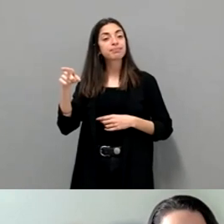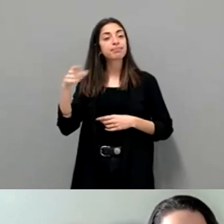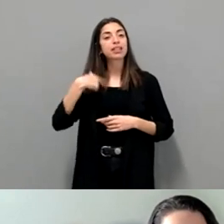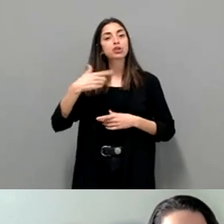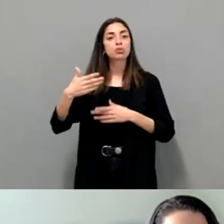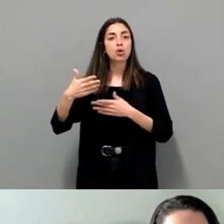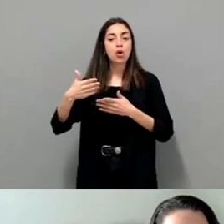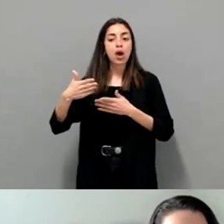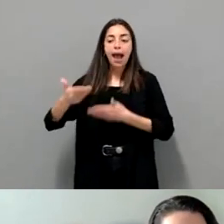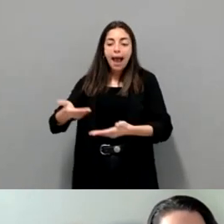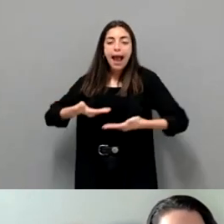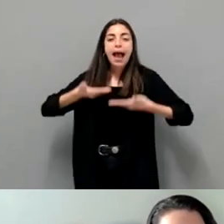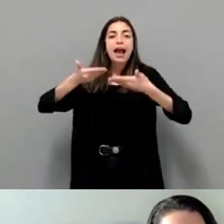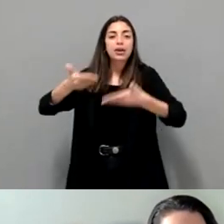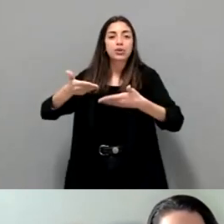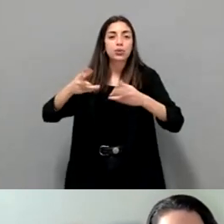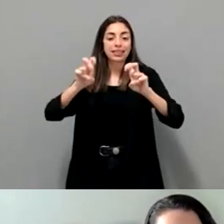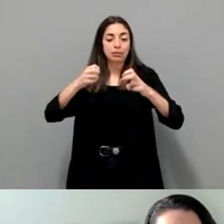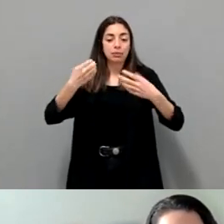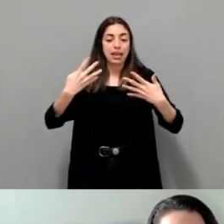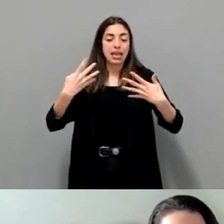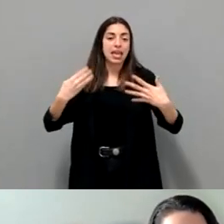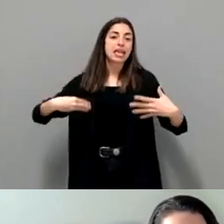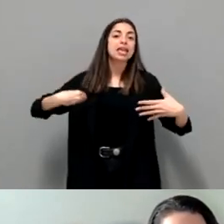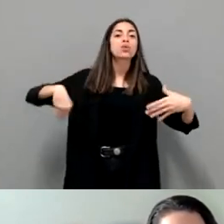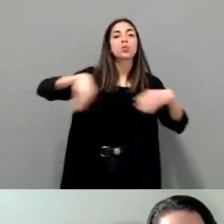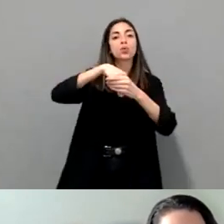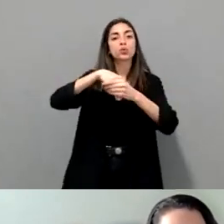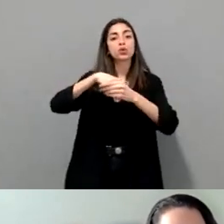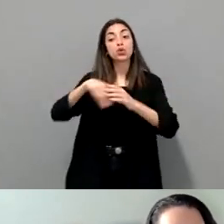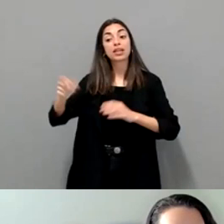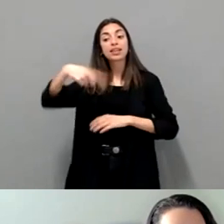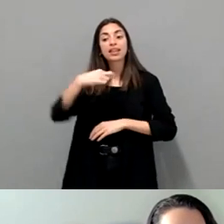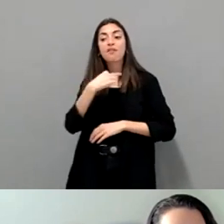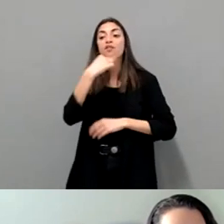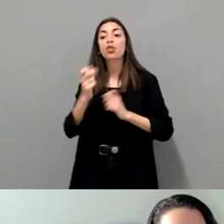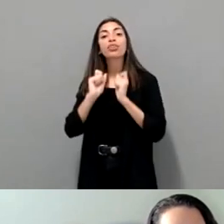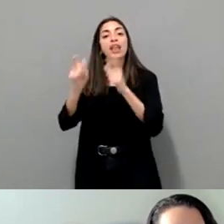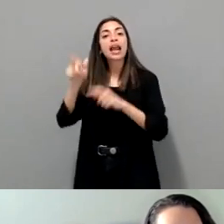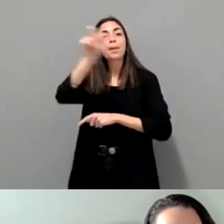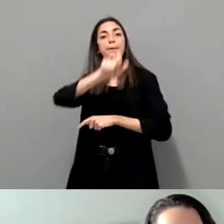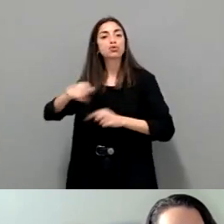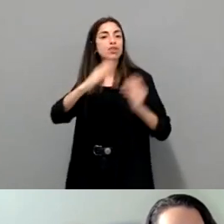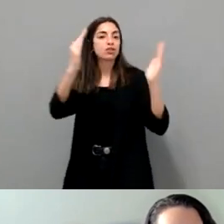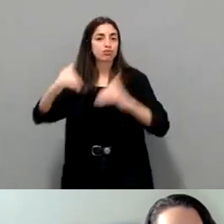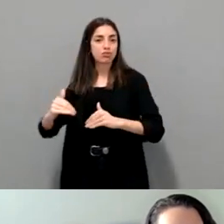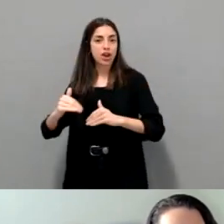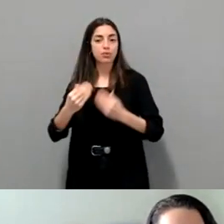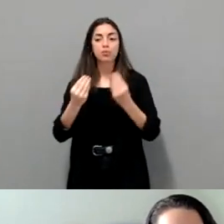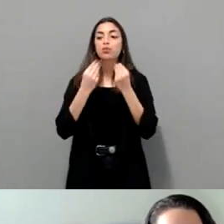de la inclusión dando voz a quien no la tiene. Muchas gracias hoy por estar